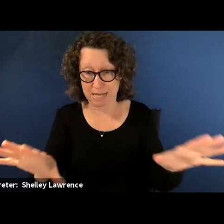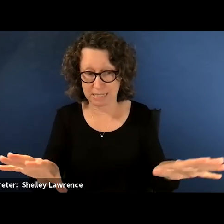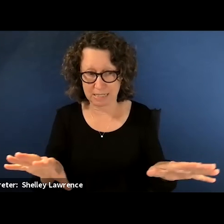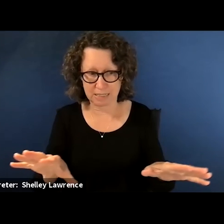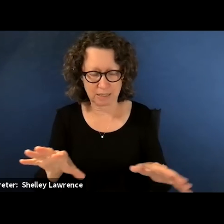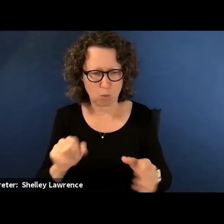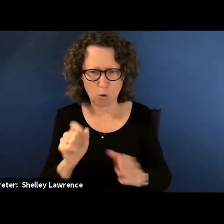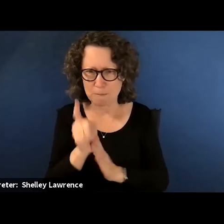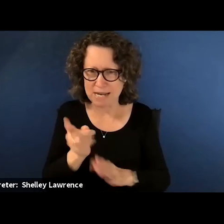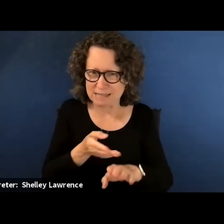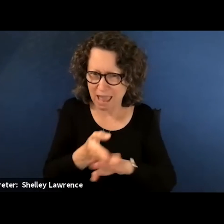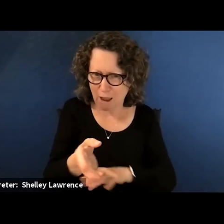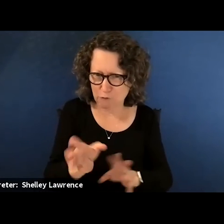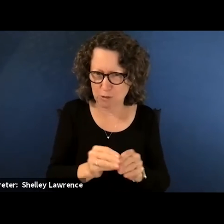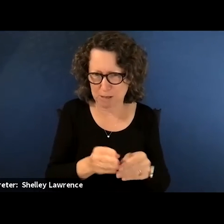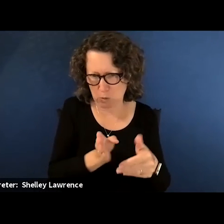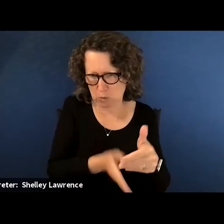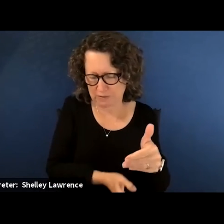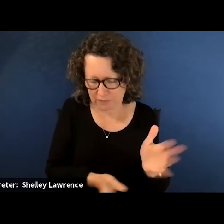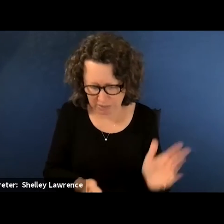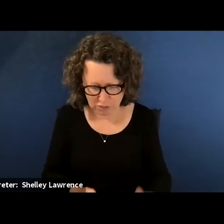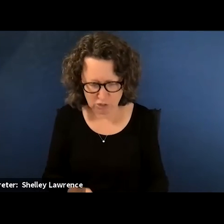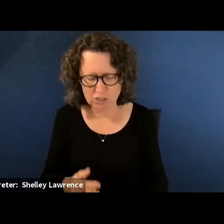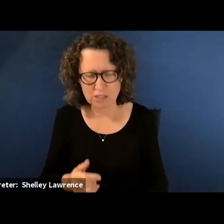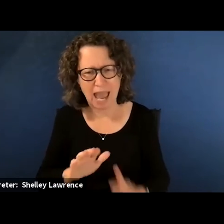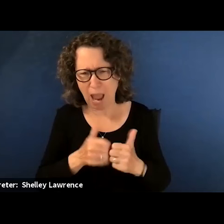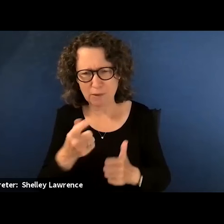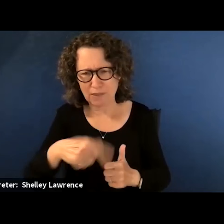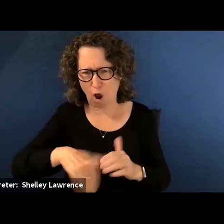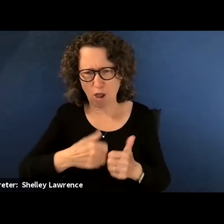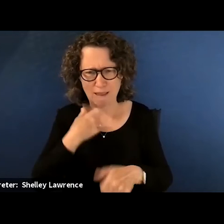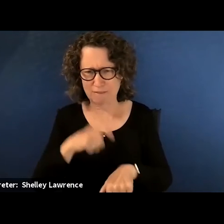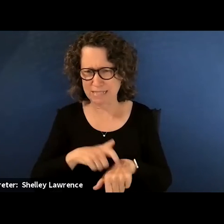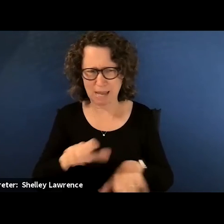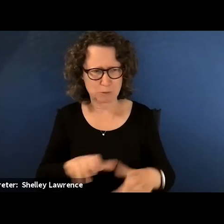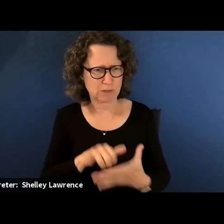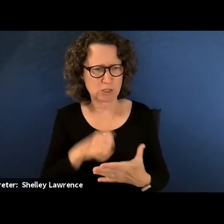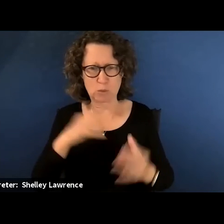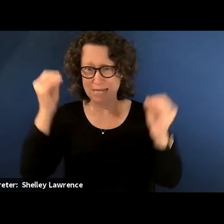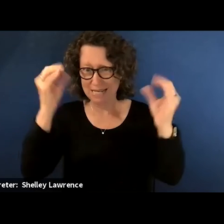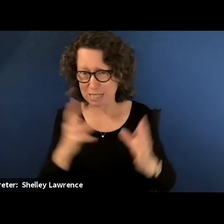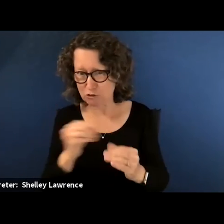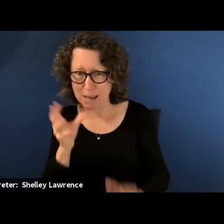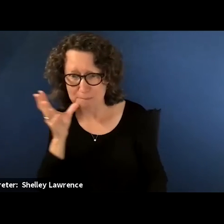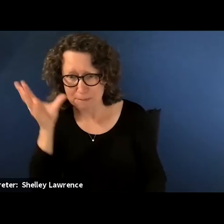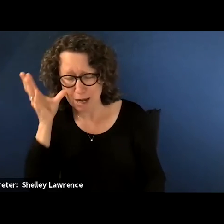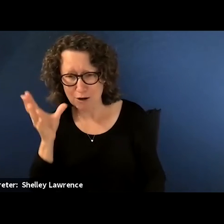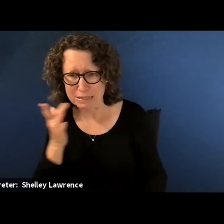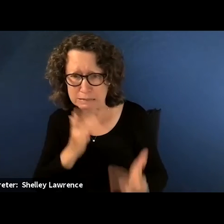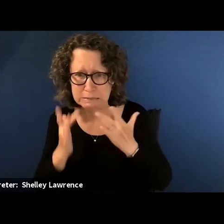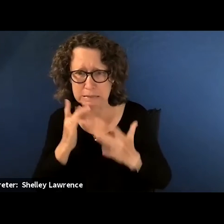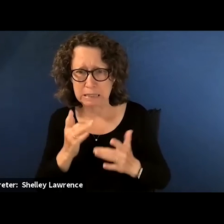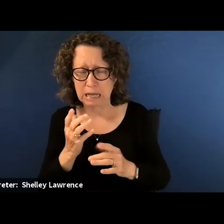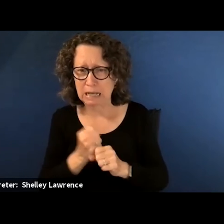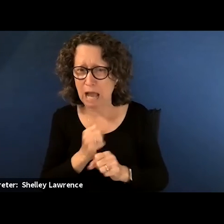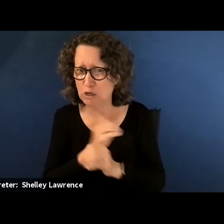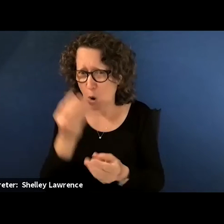también la declaración preparada que salió. ¿Cómo es que tuvieron ellos el tiempo de